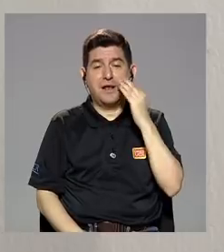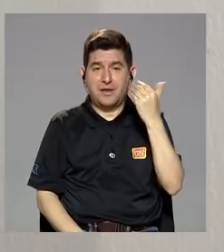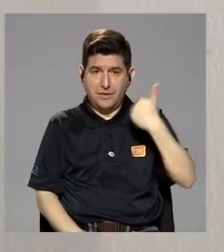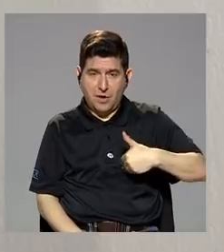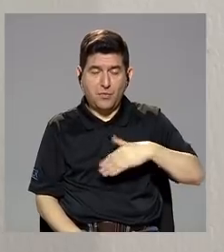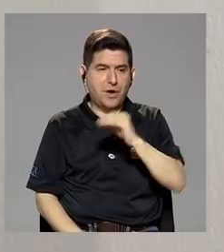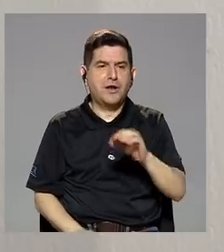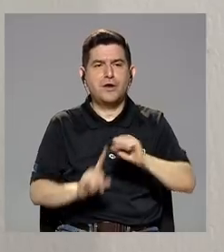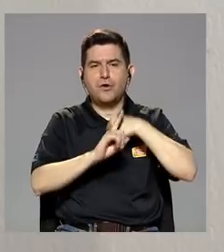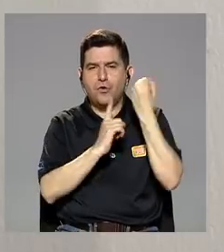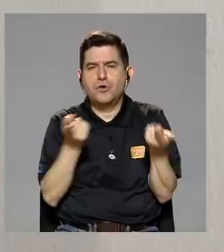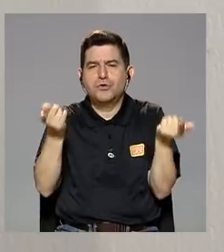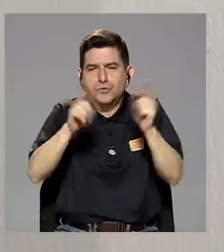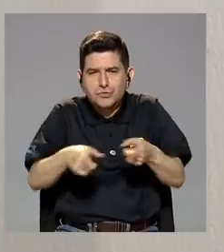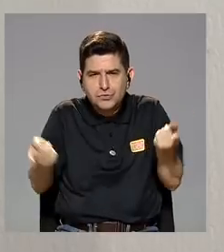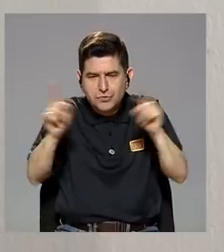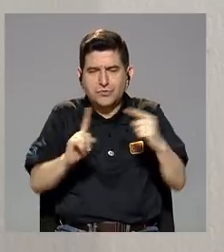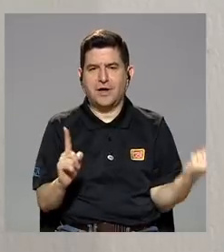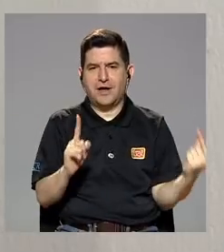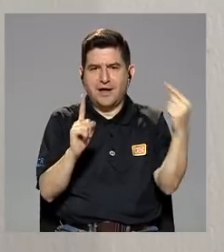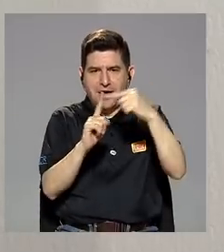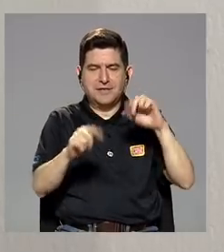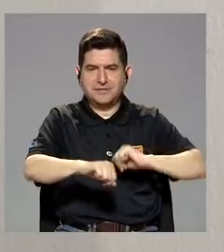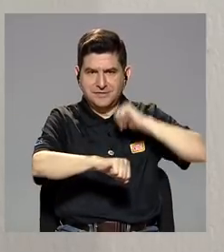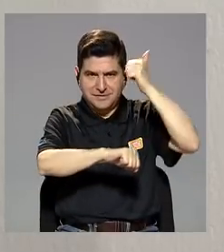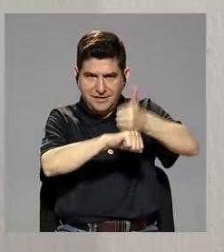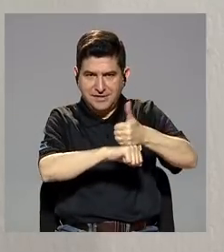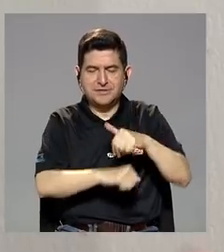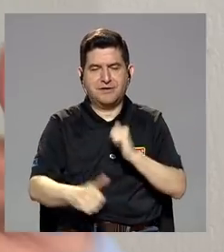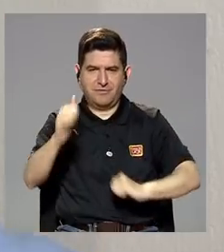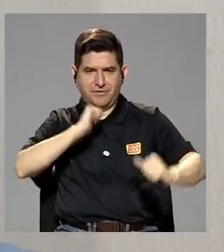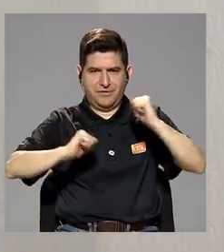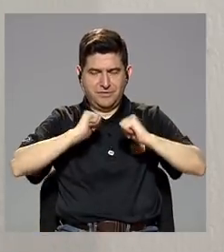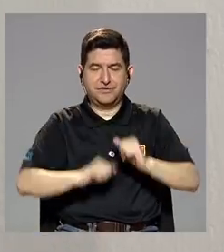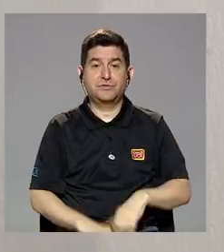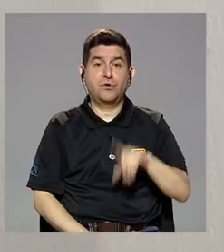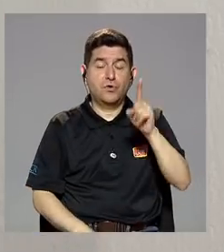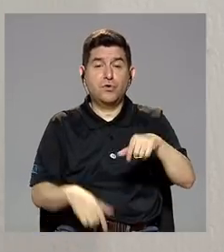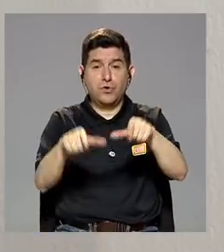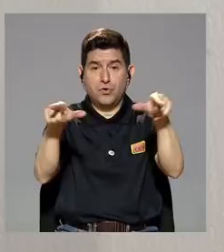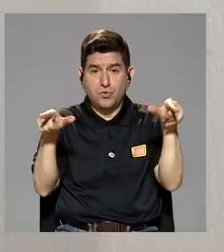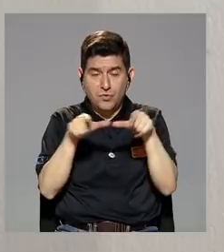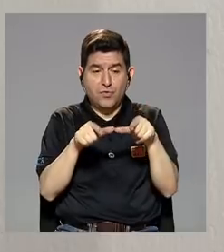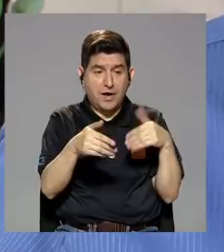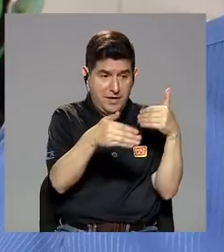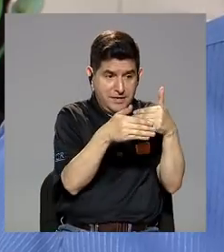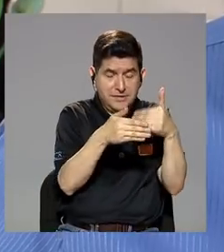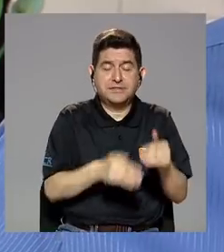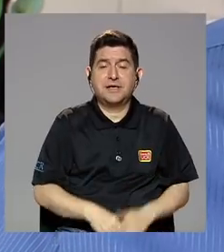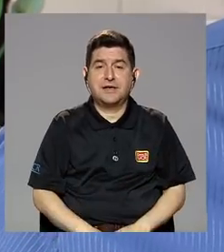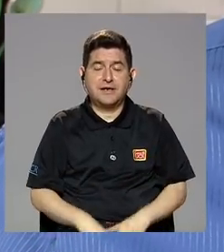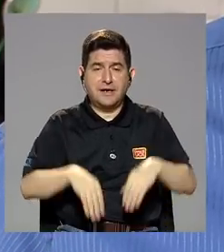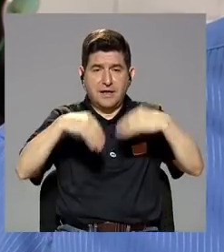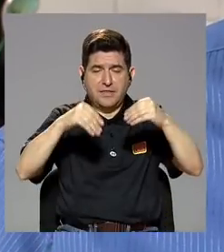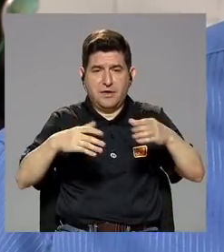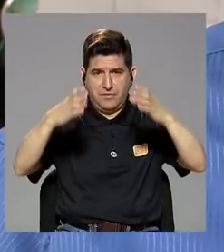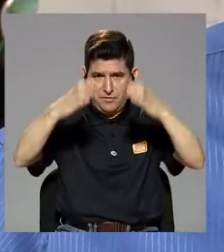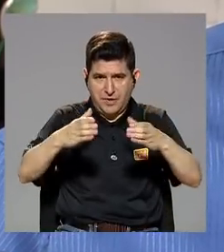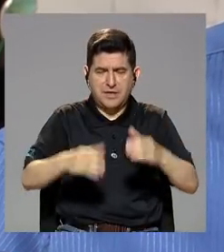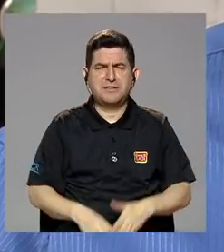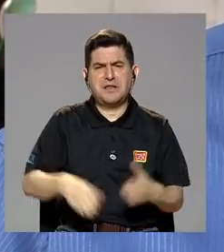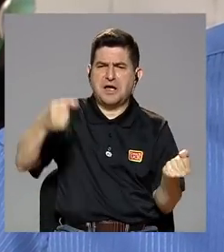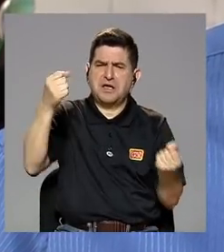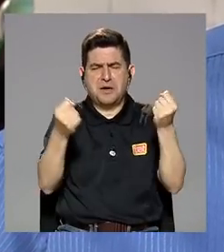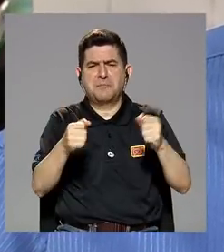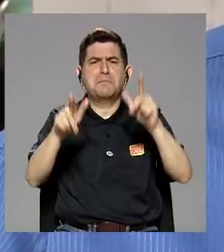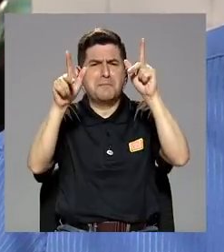abuelo y las peripecias que pasó hasta que se instaló con ese gran teatro el vi una pastelería al lado además y camiones sí o sea